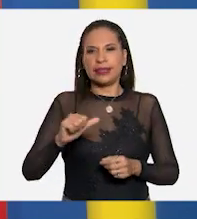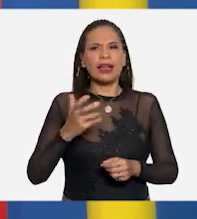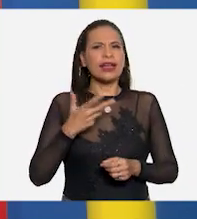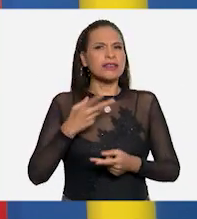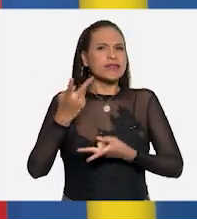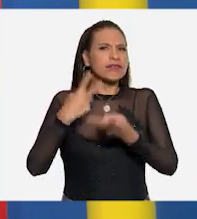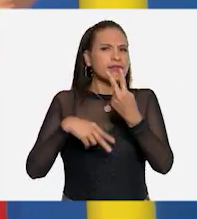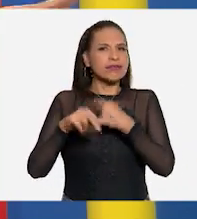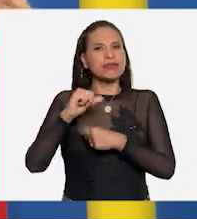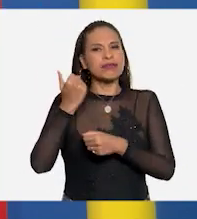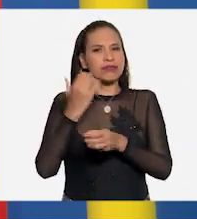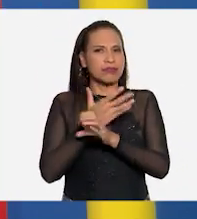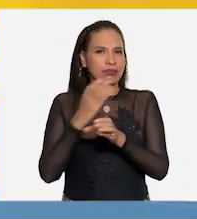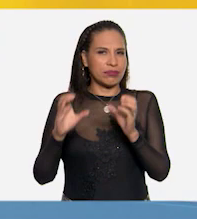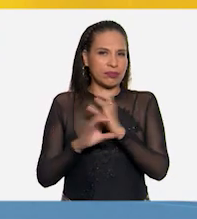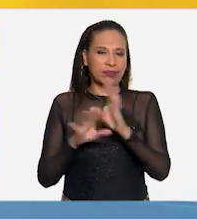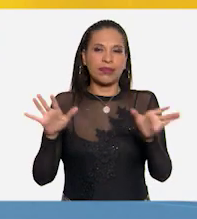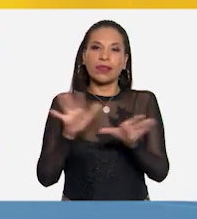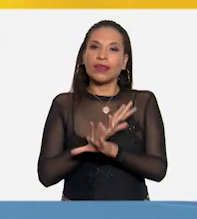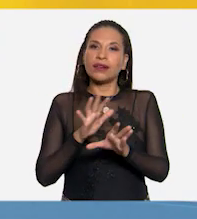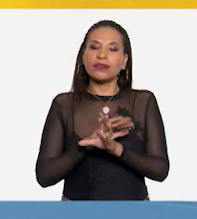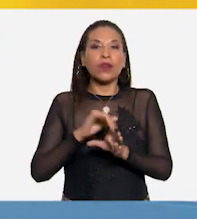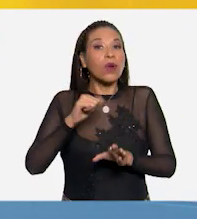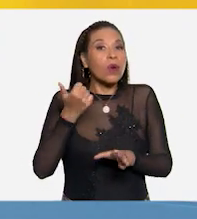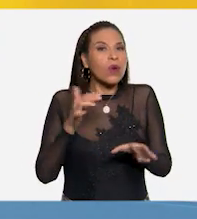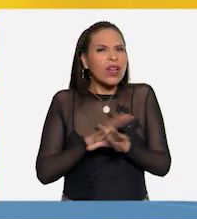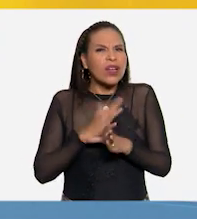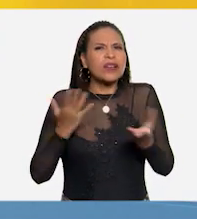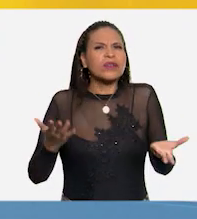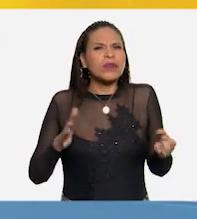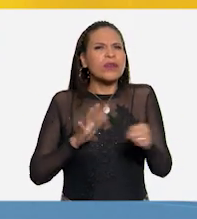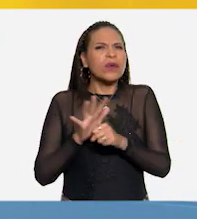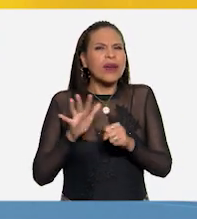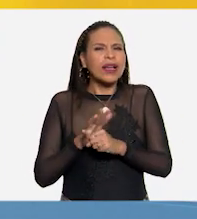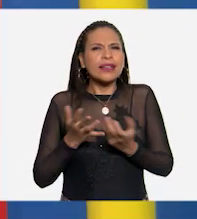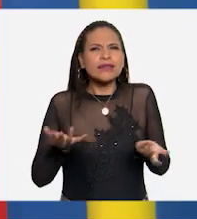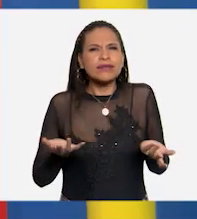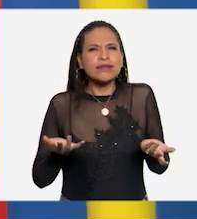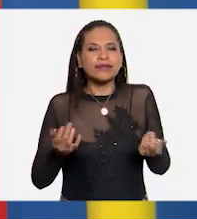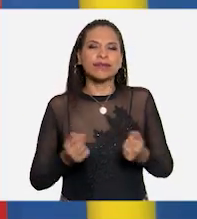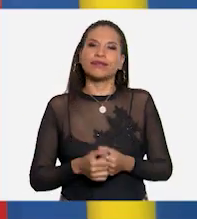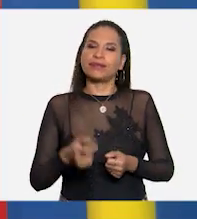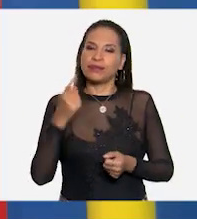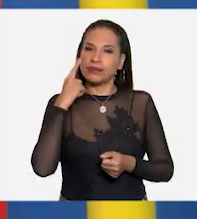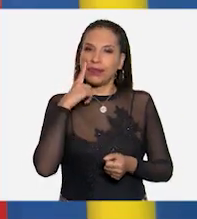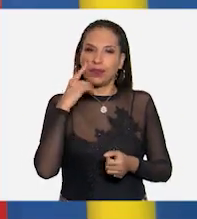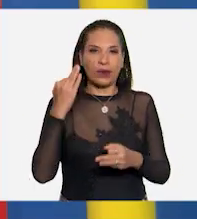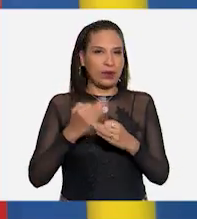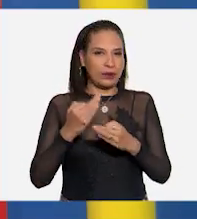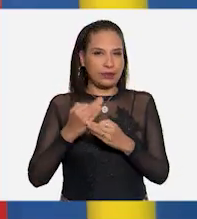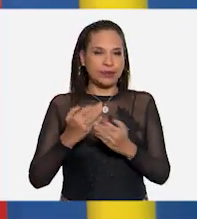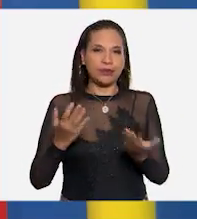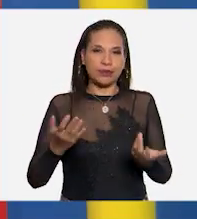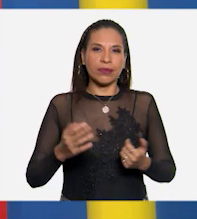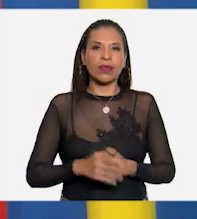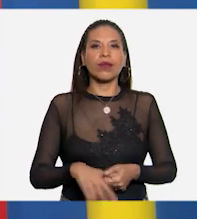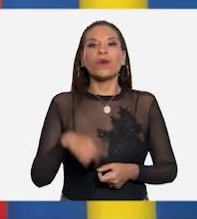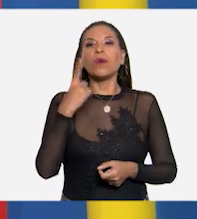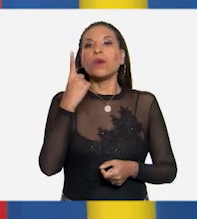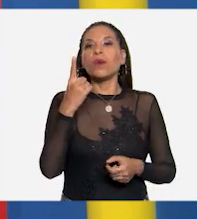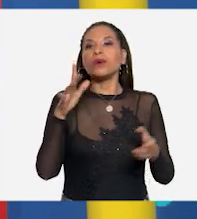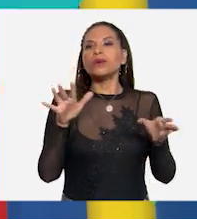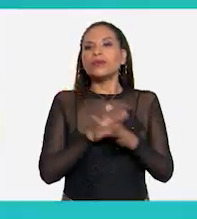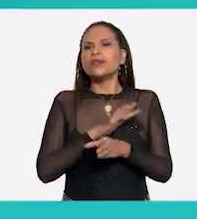trae consigo otros cambios. ¿Otros cambios como cuáles? Ah, bueno, como les decía anteriormente, uno de